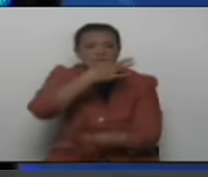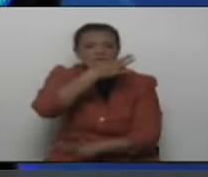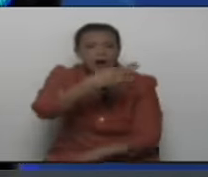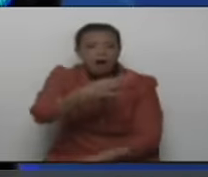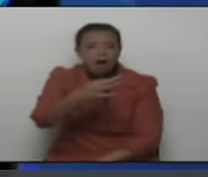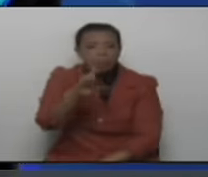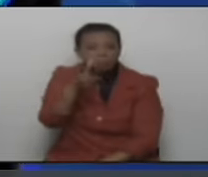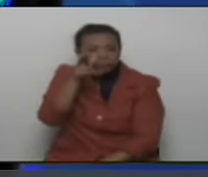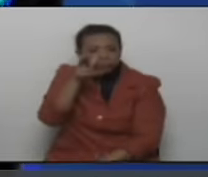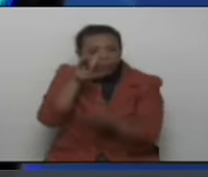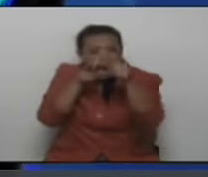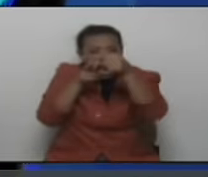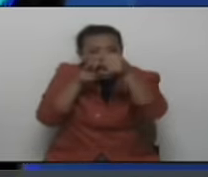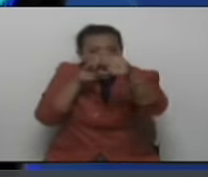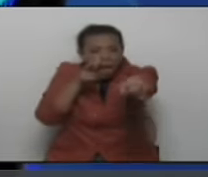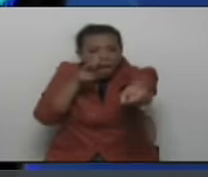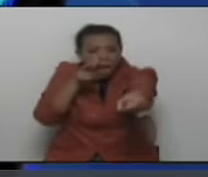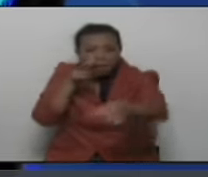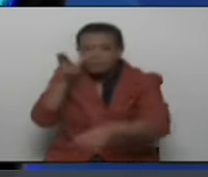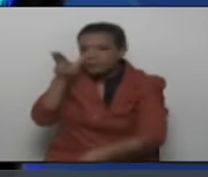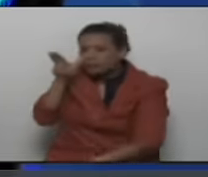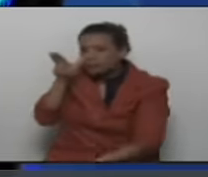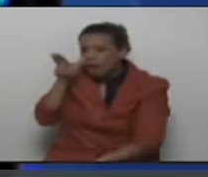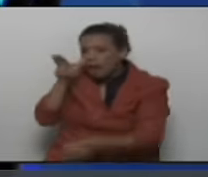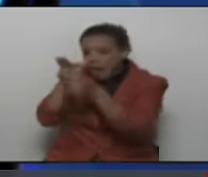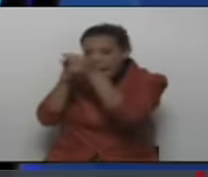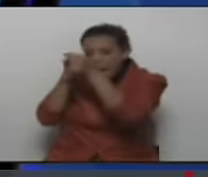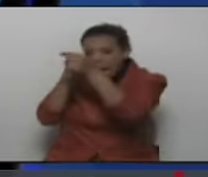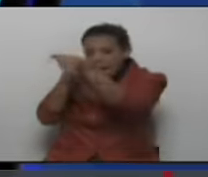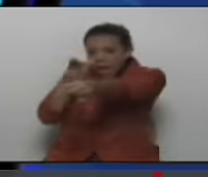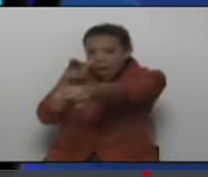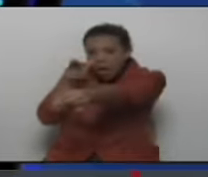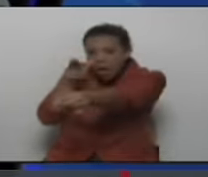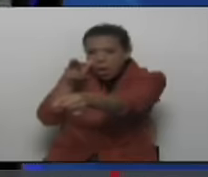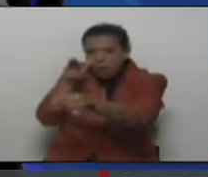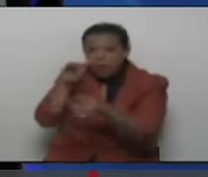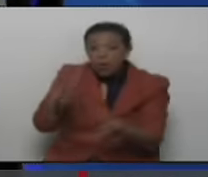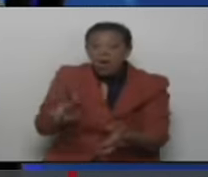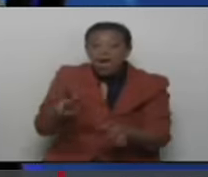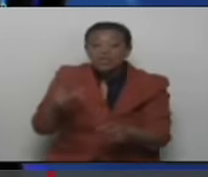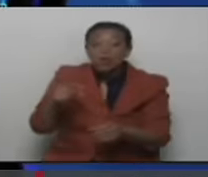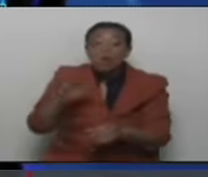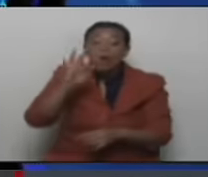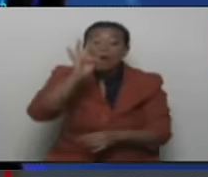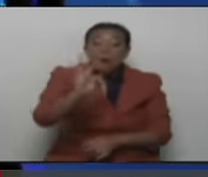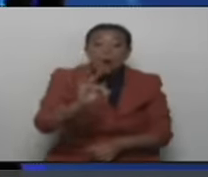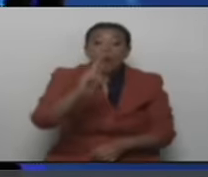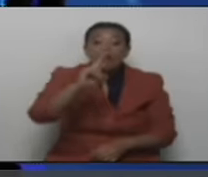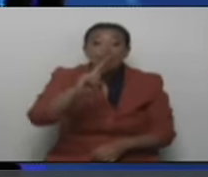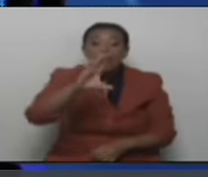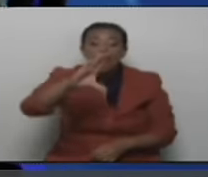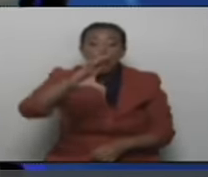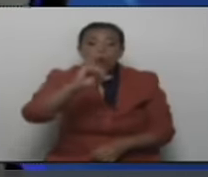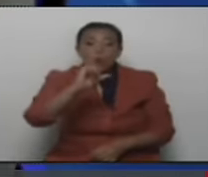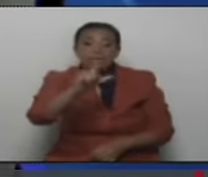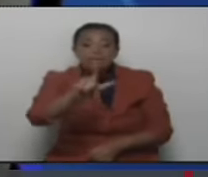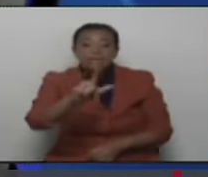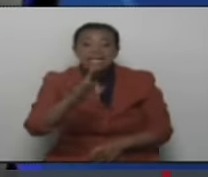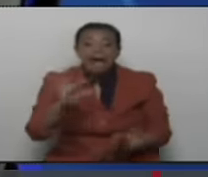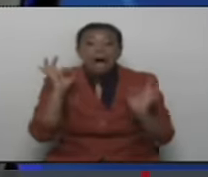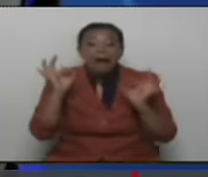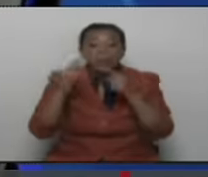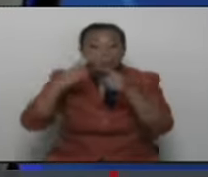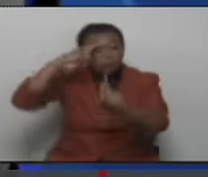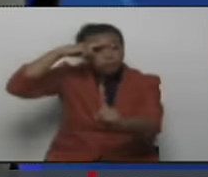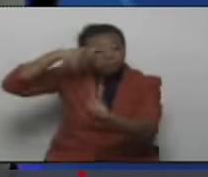Una mira de punta. Este fusil que está aquí es un fusil de asalto de alto nivel.